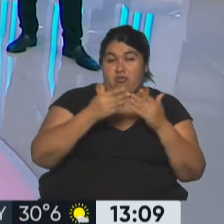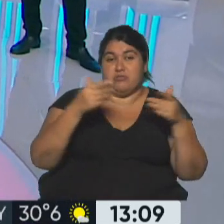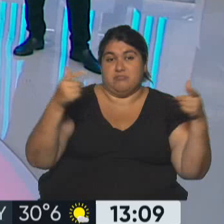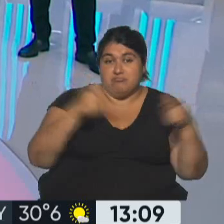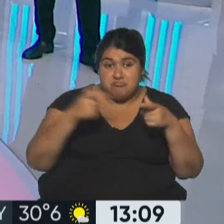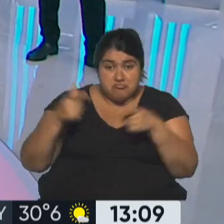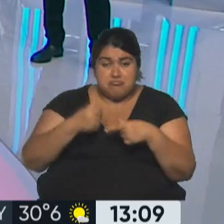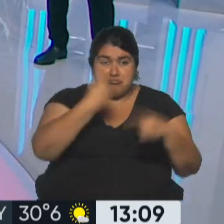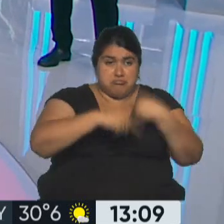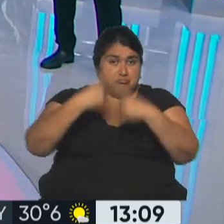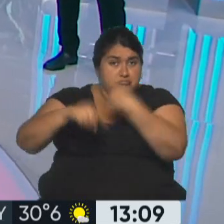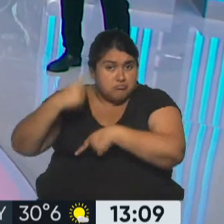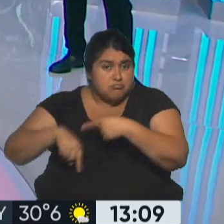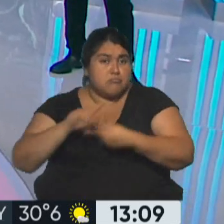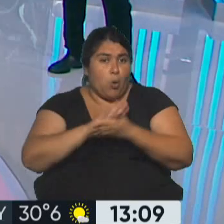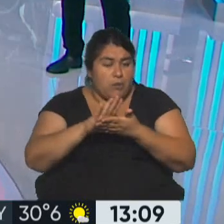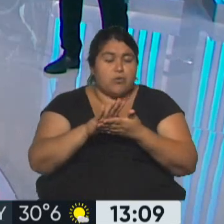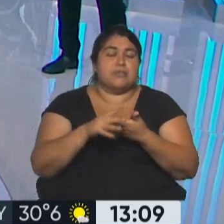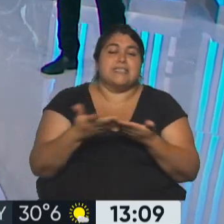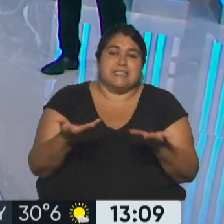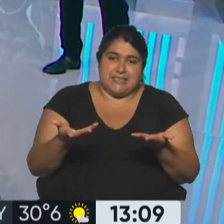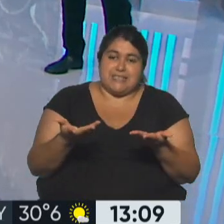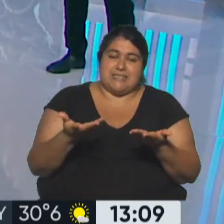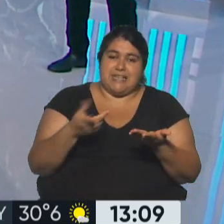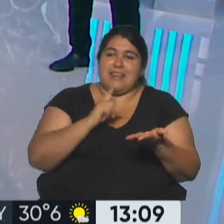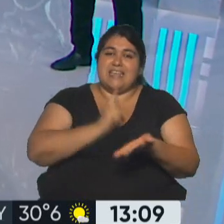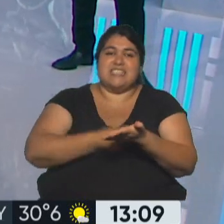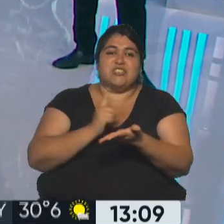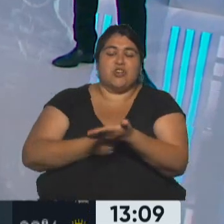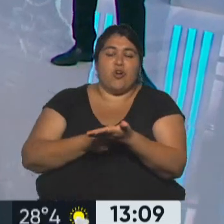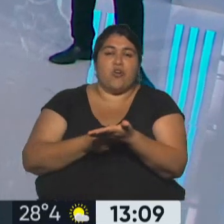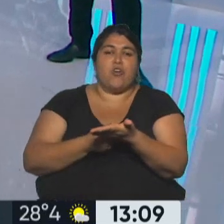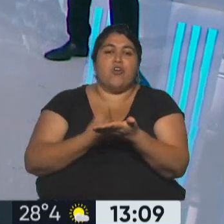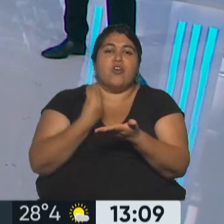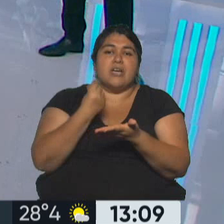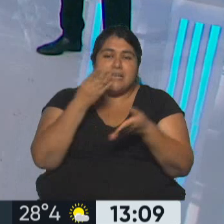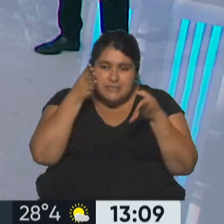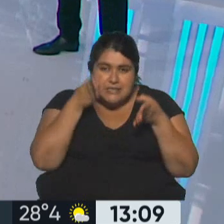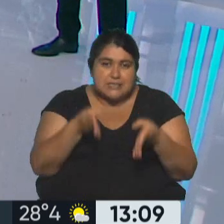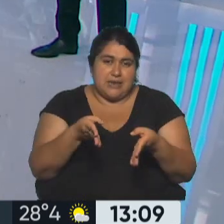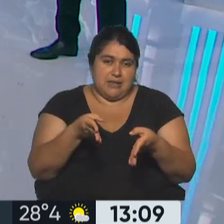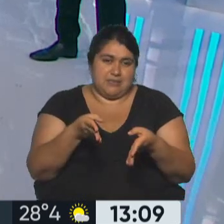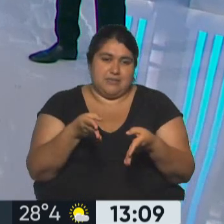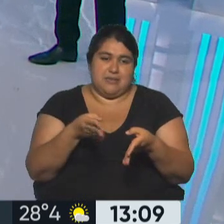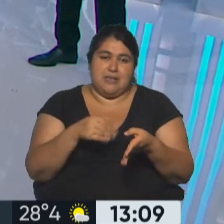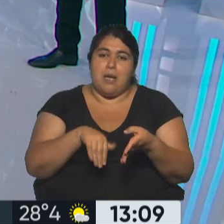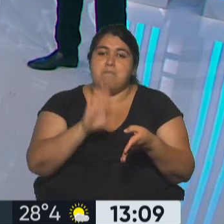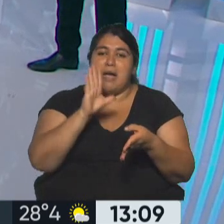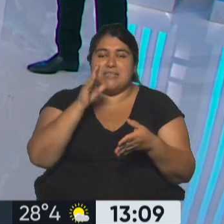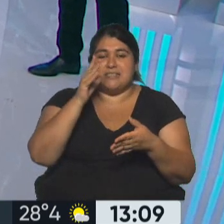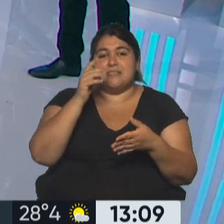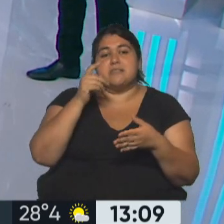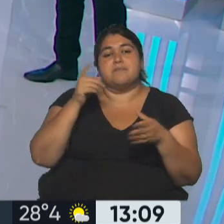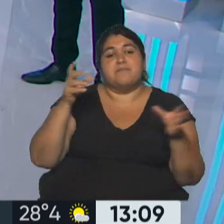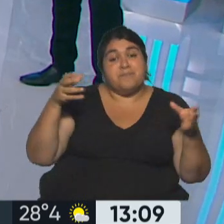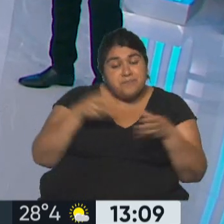es el giro del centro, si se quiere, de Boric, la decisión de centrarse en los cuadros de la exconcertación,